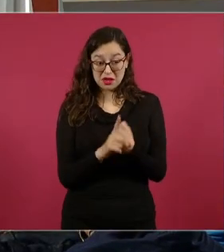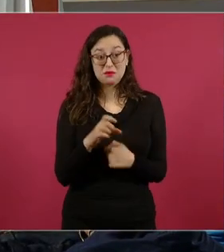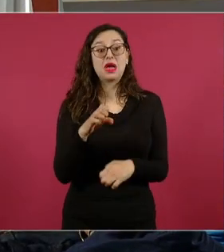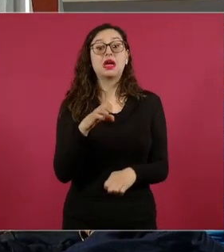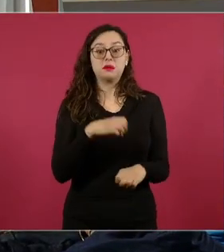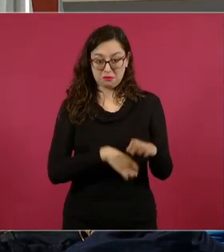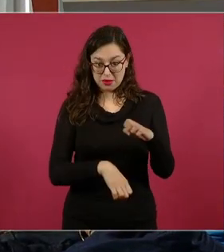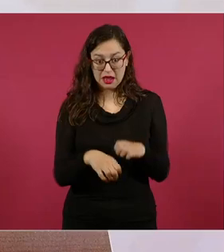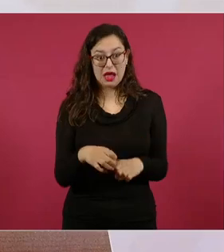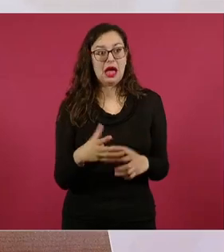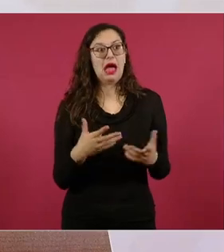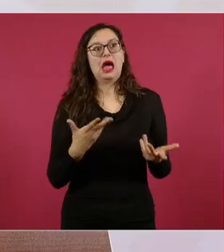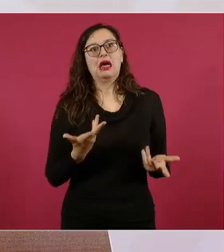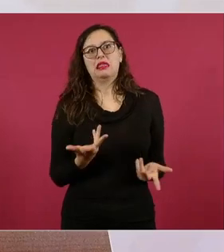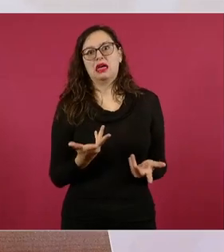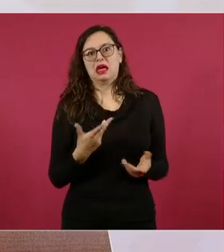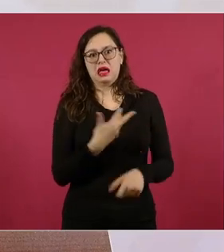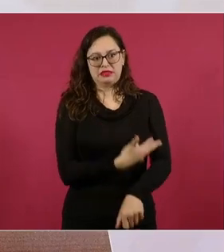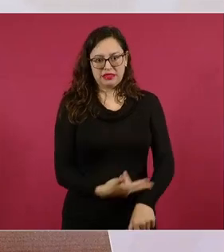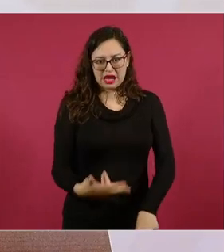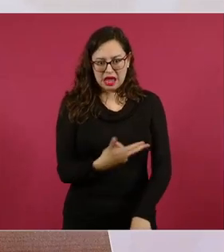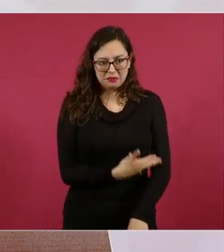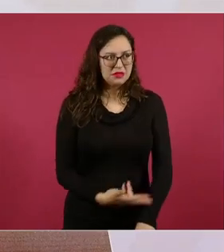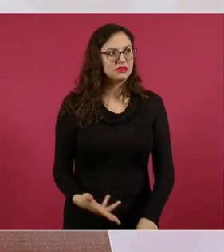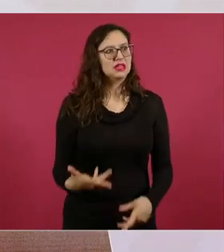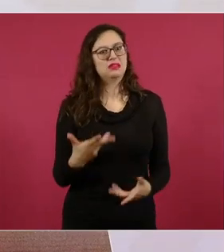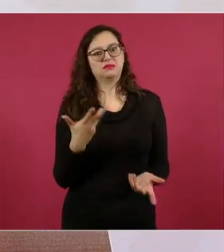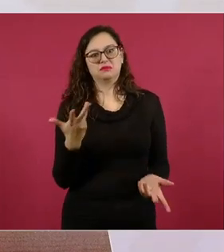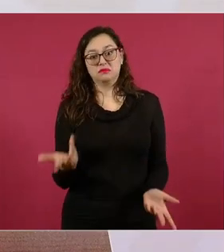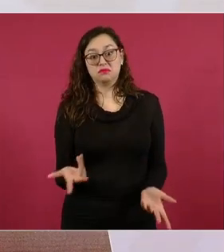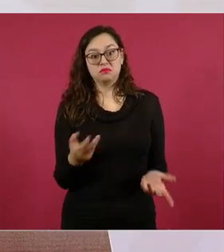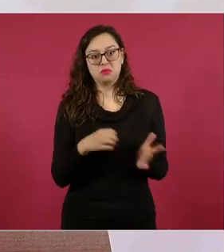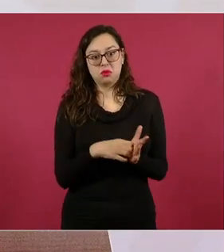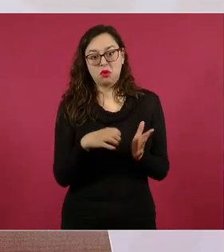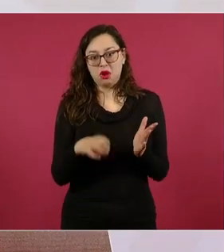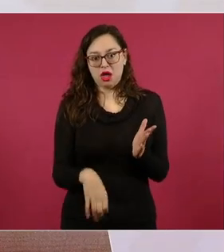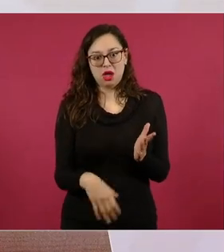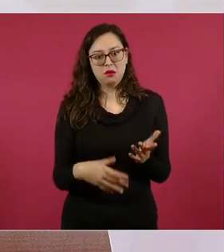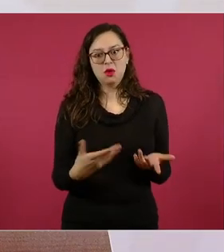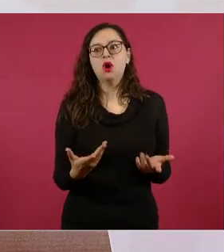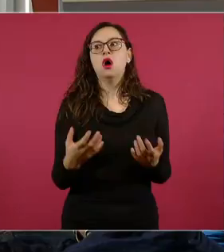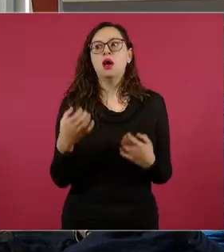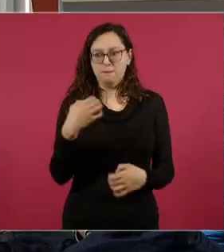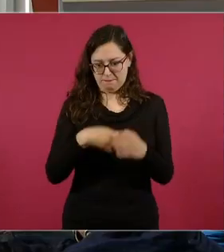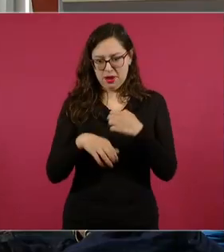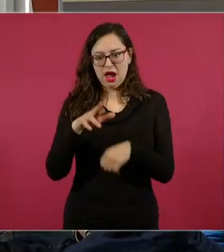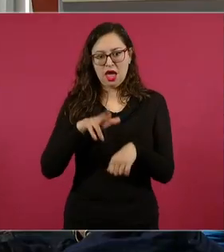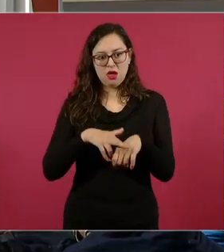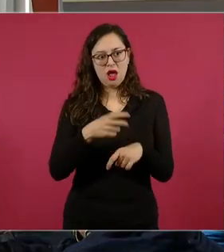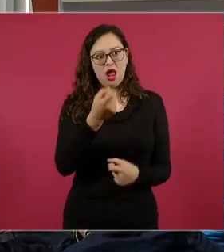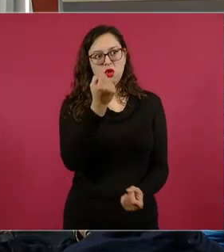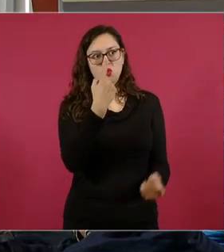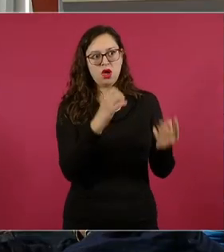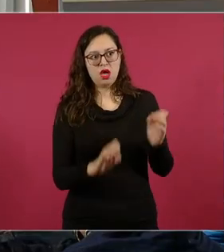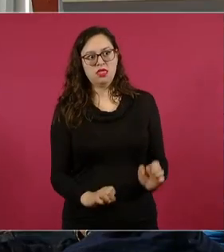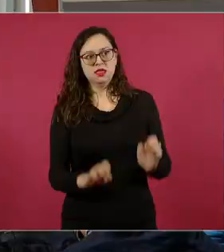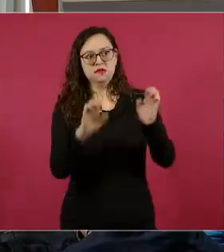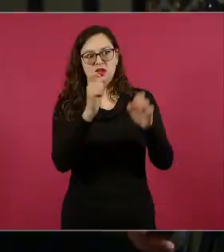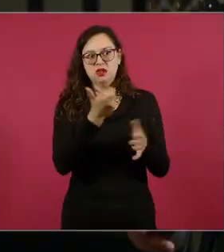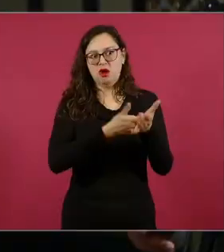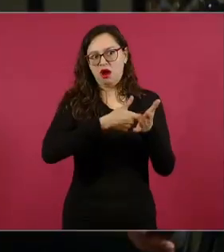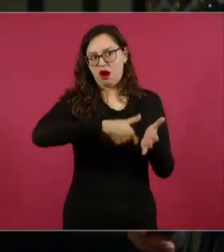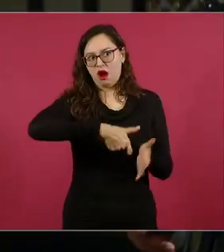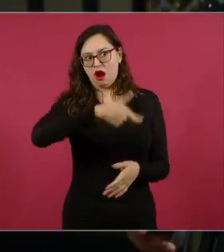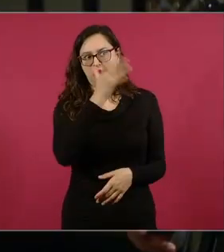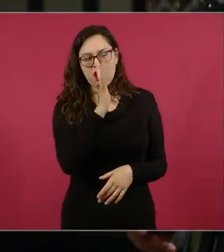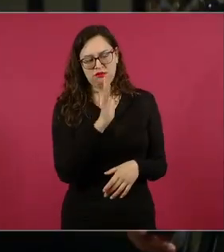viven en todavía los edificios caros, como en algún momento lo señalé aquí. ¿Qué tarea quedó o